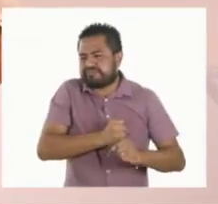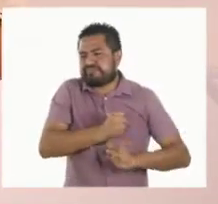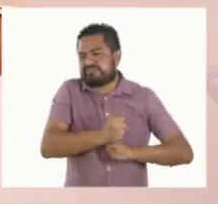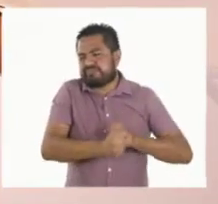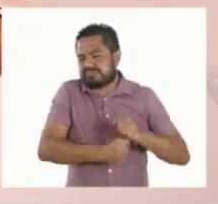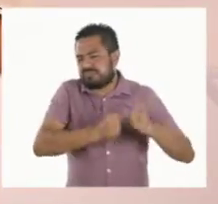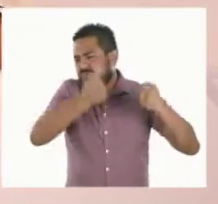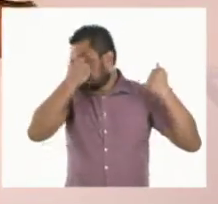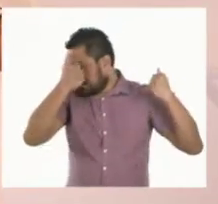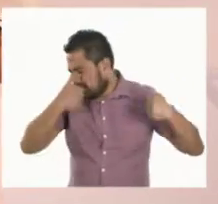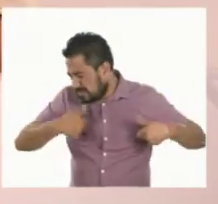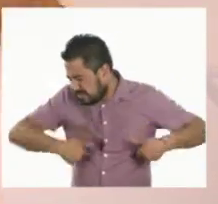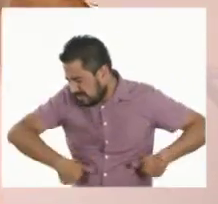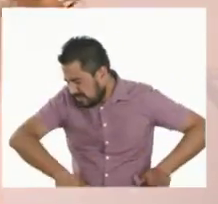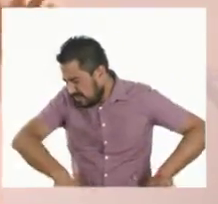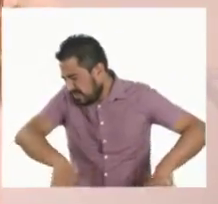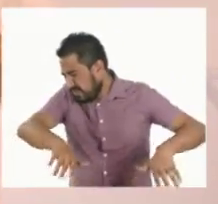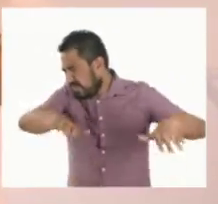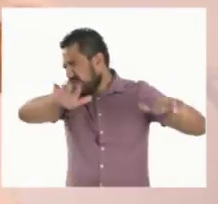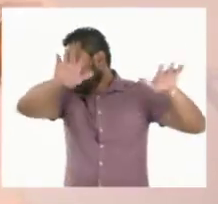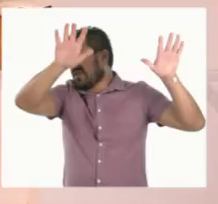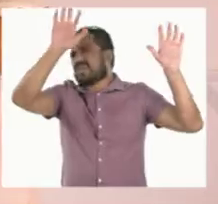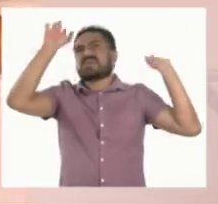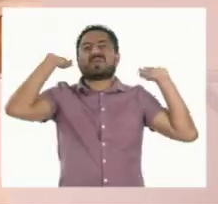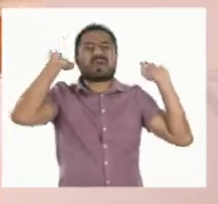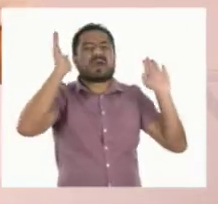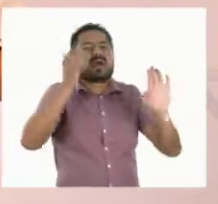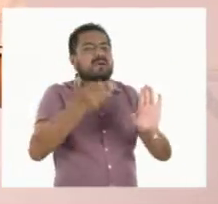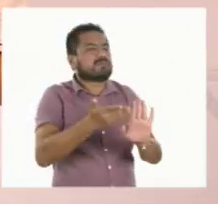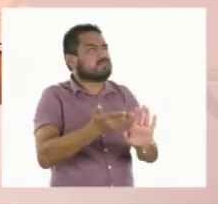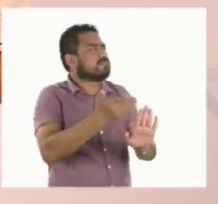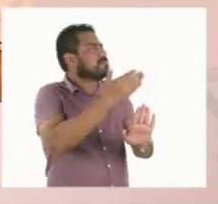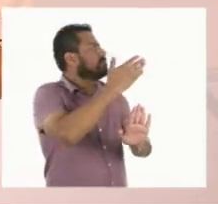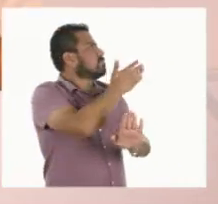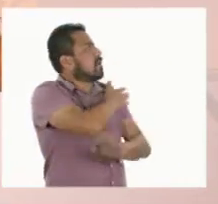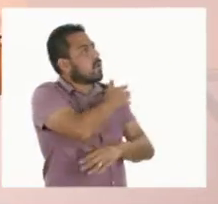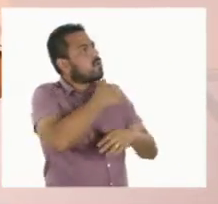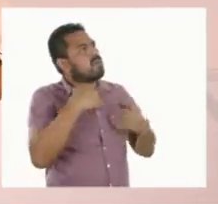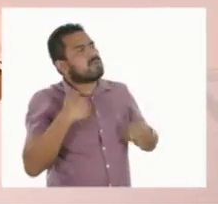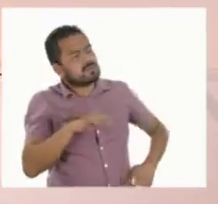muchos, años a través de la historia, resulta que